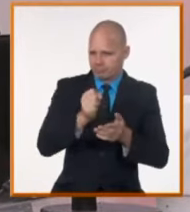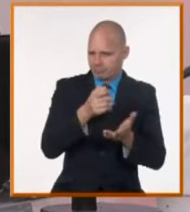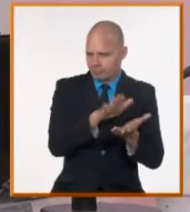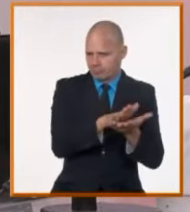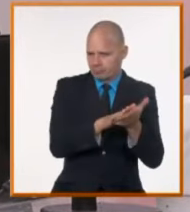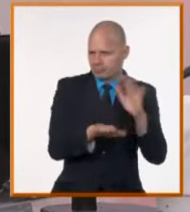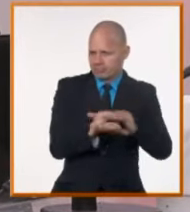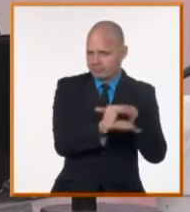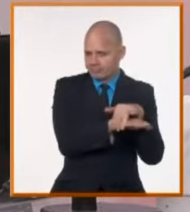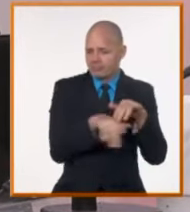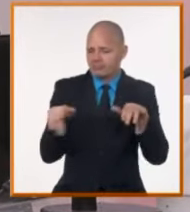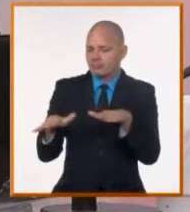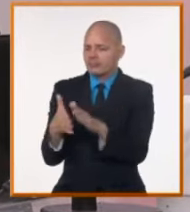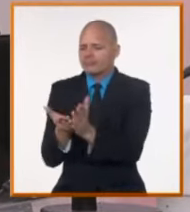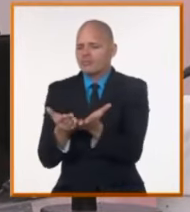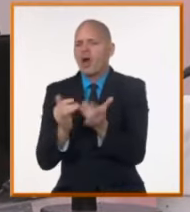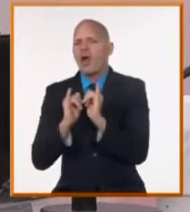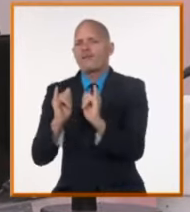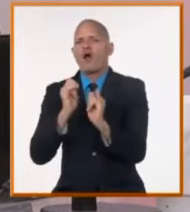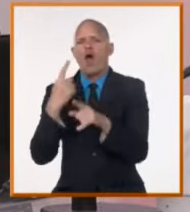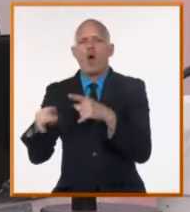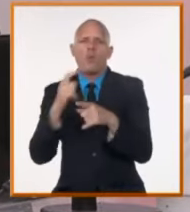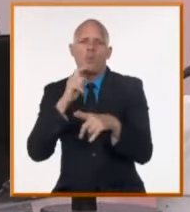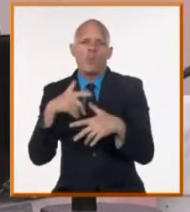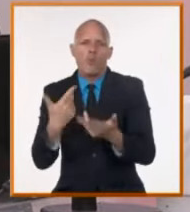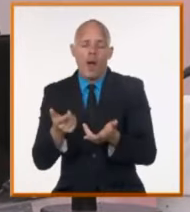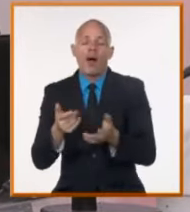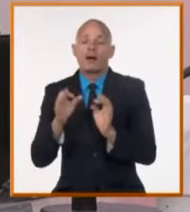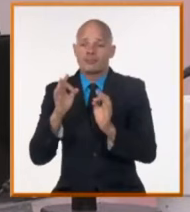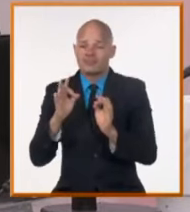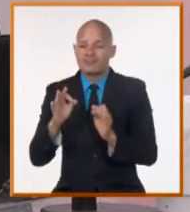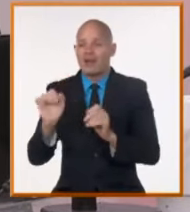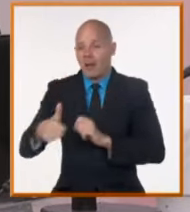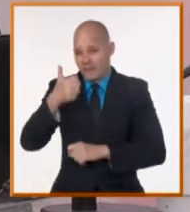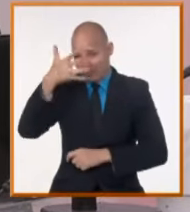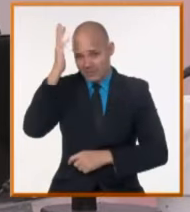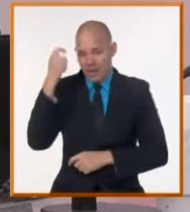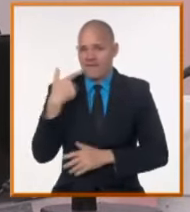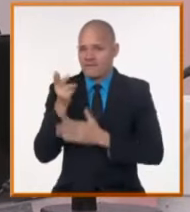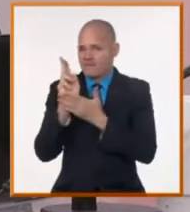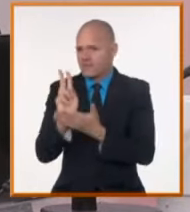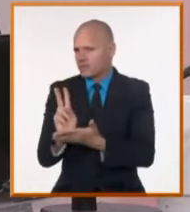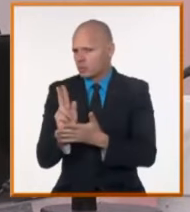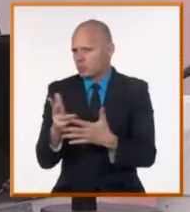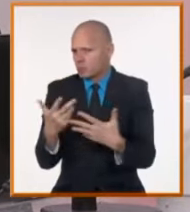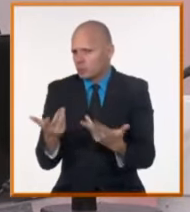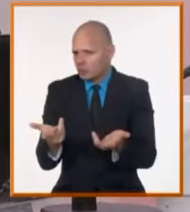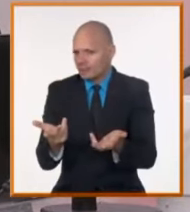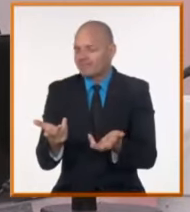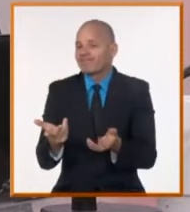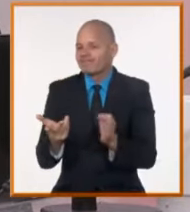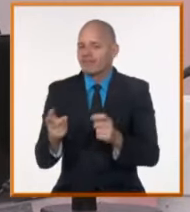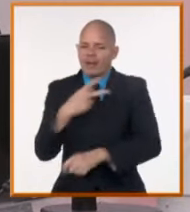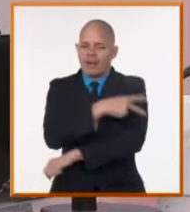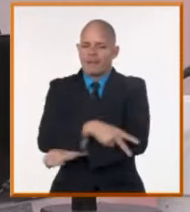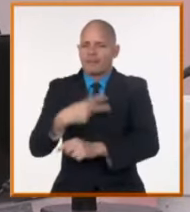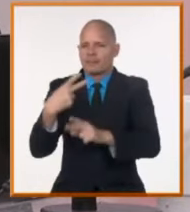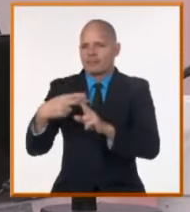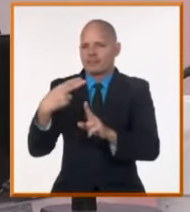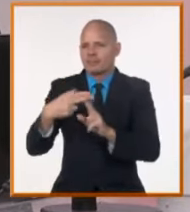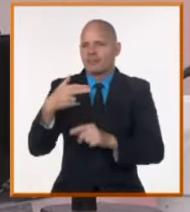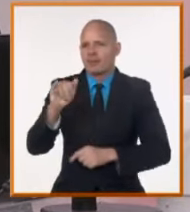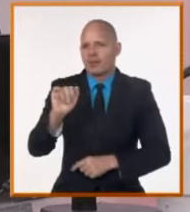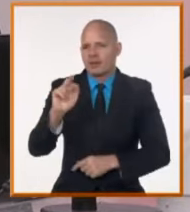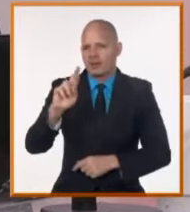del Partido Comunista de Cuba y presidente de la República, Miguel Díaz-Canel Bermúdez, a la República Islámica de Irán. Conozcamos